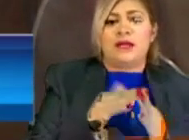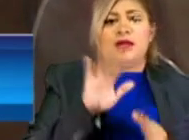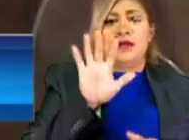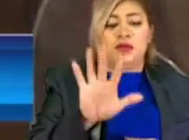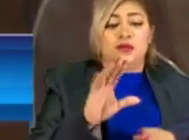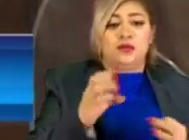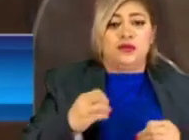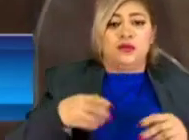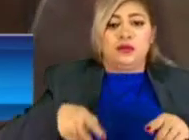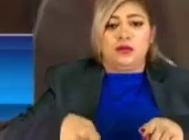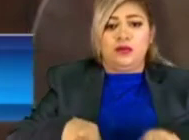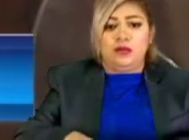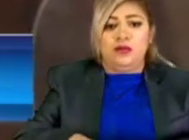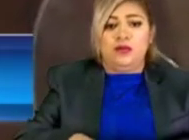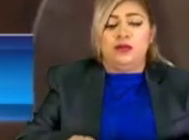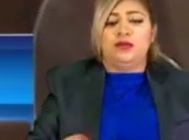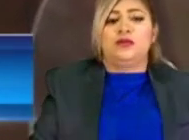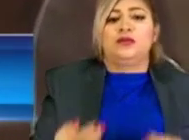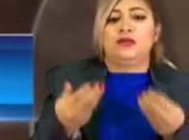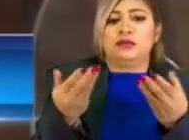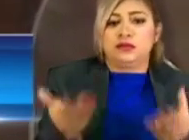Oportunidad, ha entregado